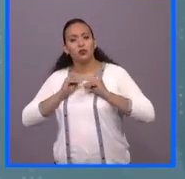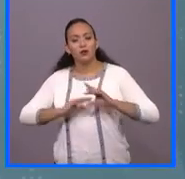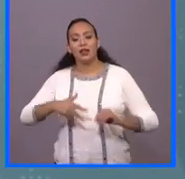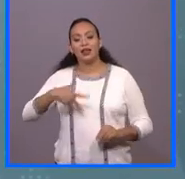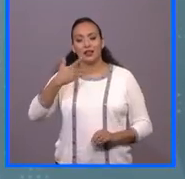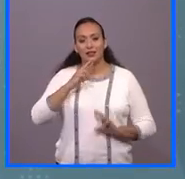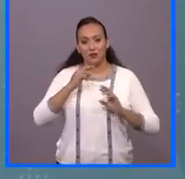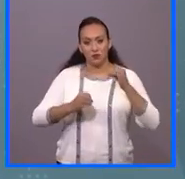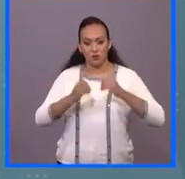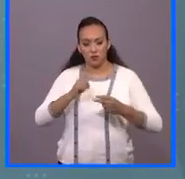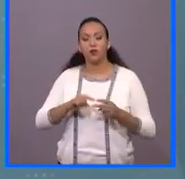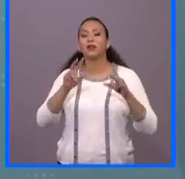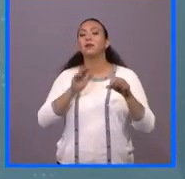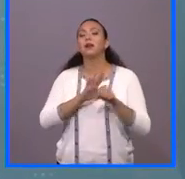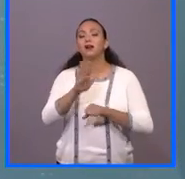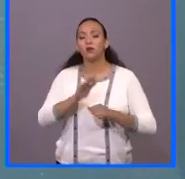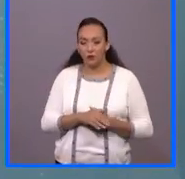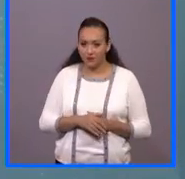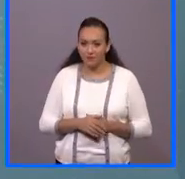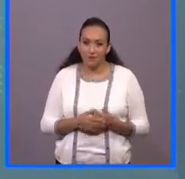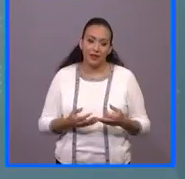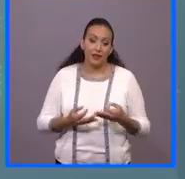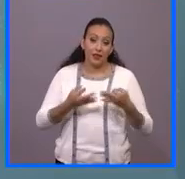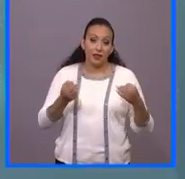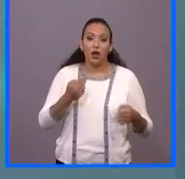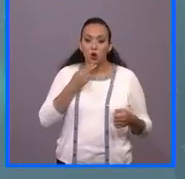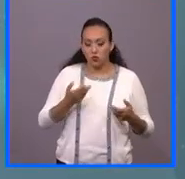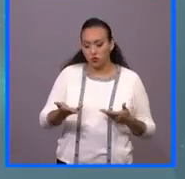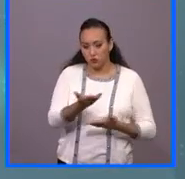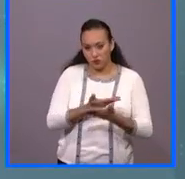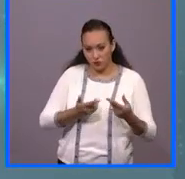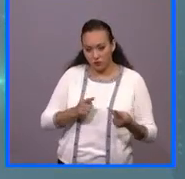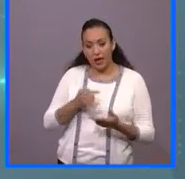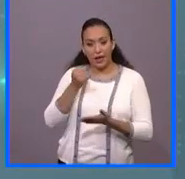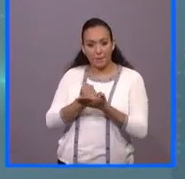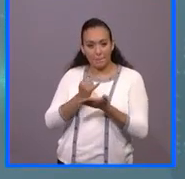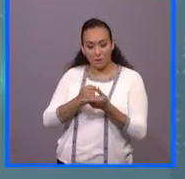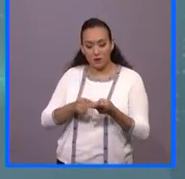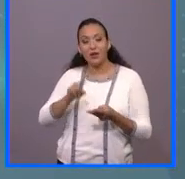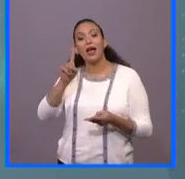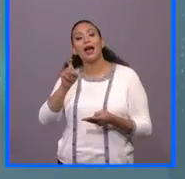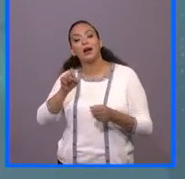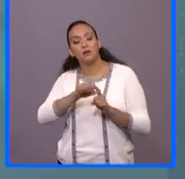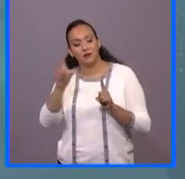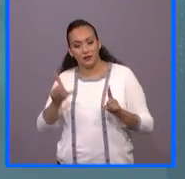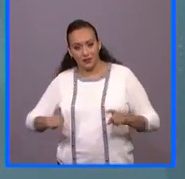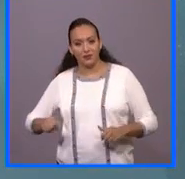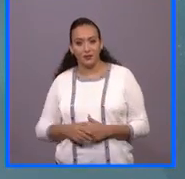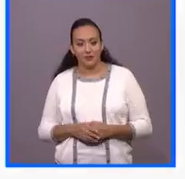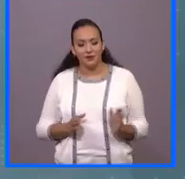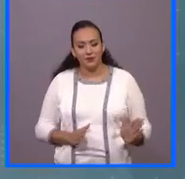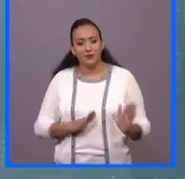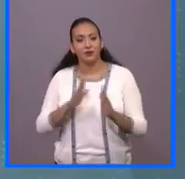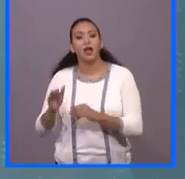13 jurisprudencias sobre temas relacionados con tierras de uso común, impuesto al activo y aguas nacionales, en